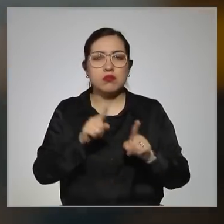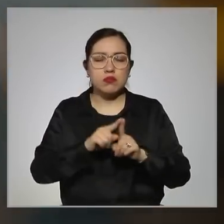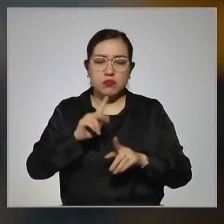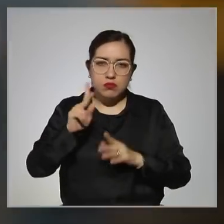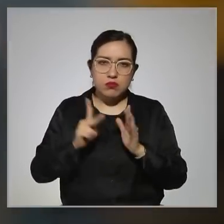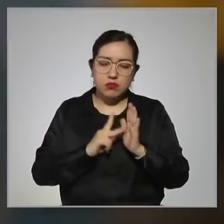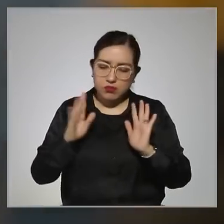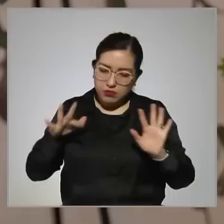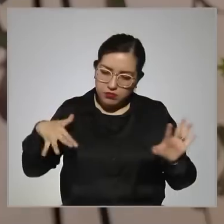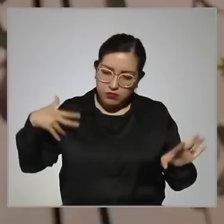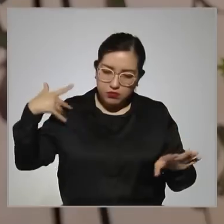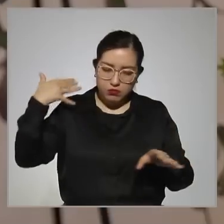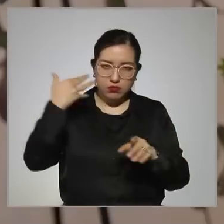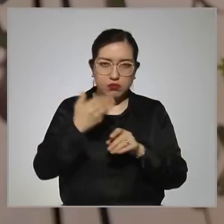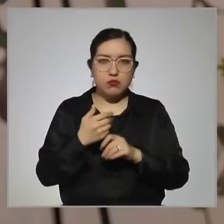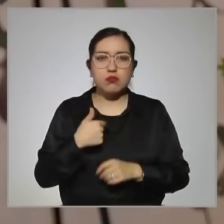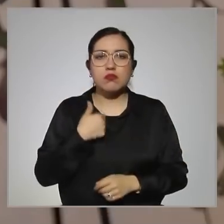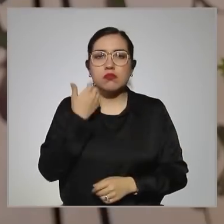la ruta.